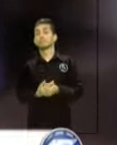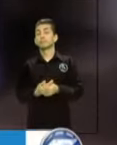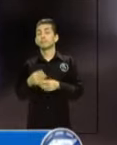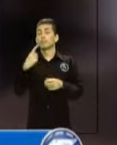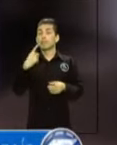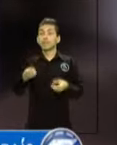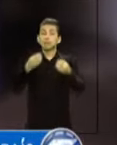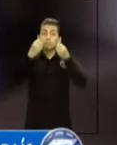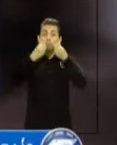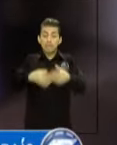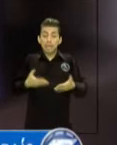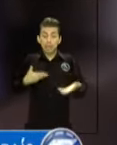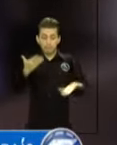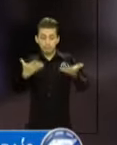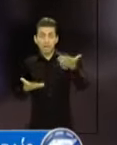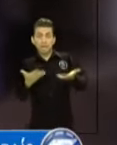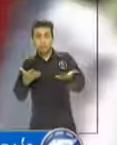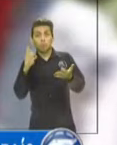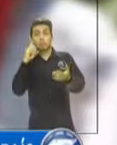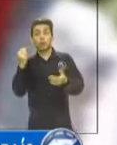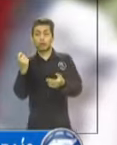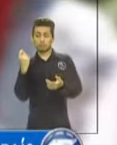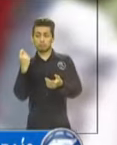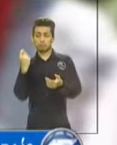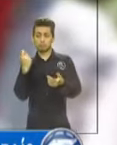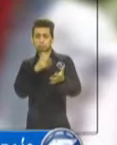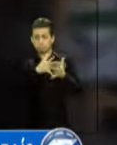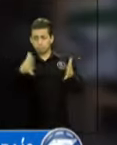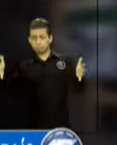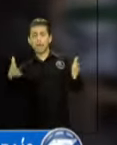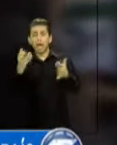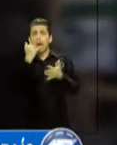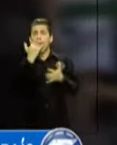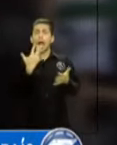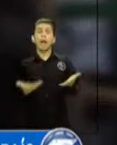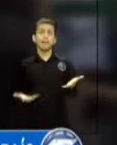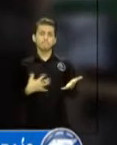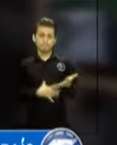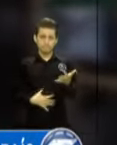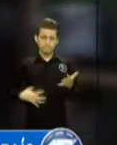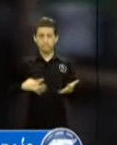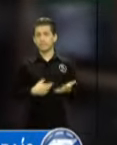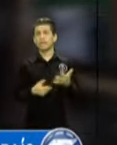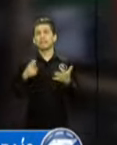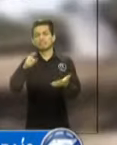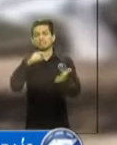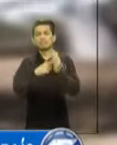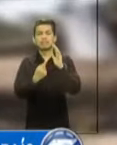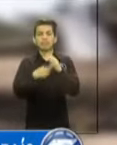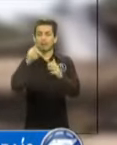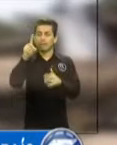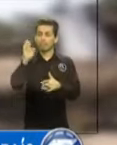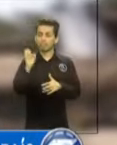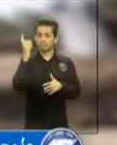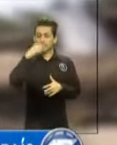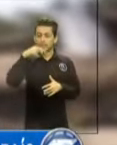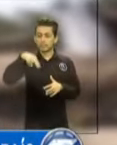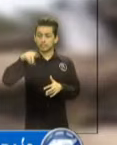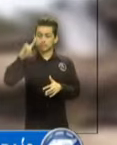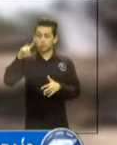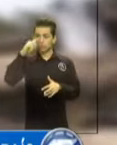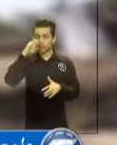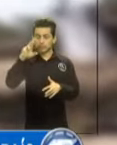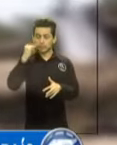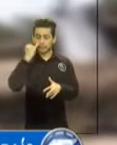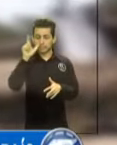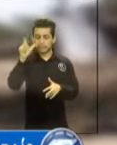periodos recientes de hambre o enfermedad generan la desnutrición aguda, la cual se desarrolla rápidamente. De enero hasta el